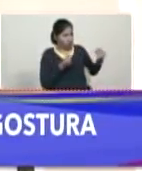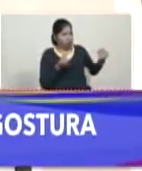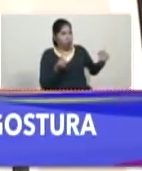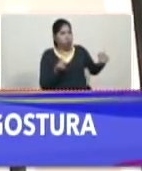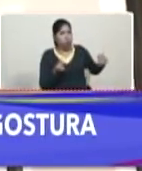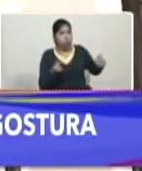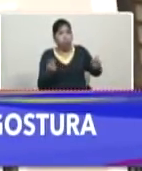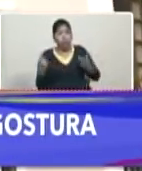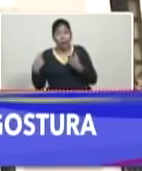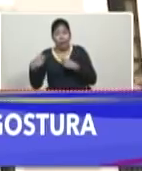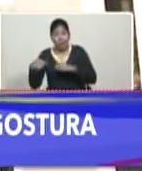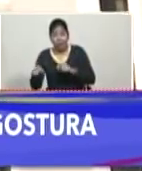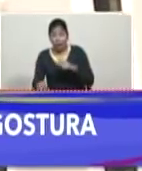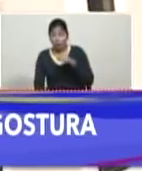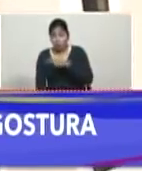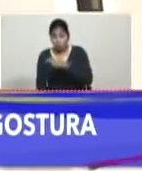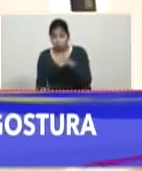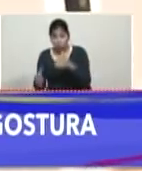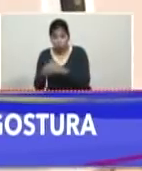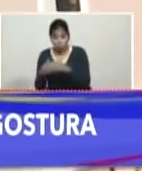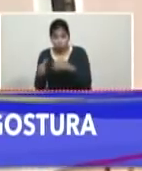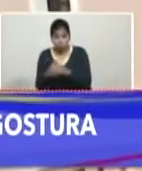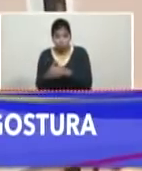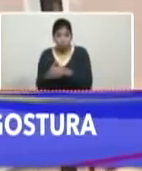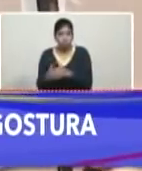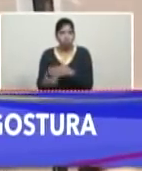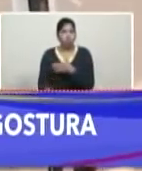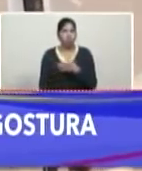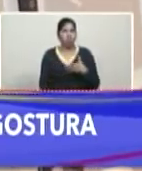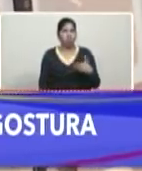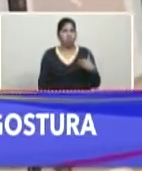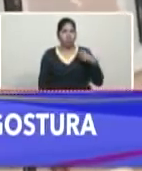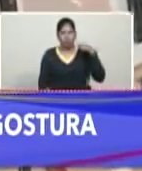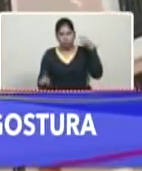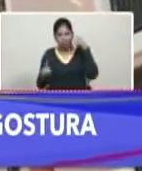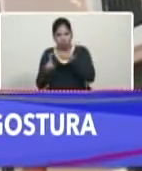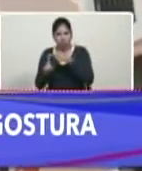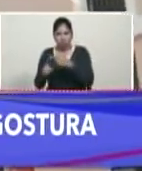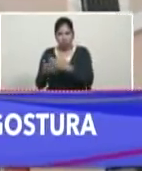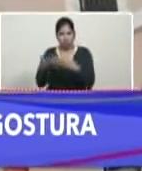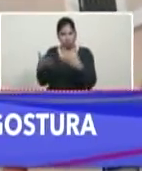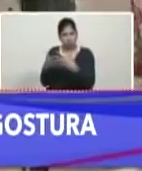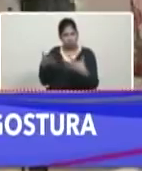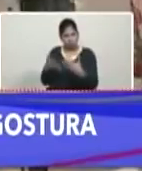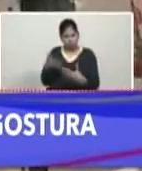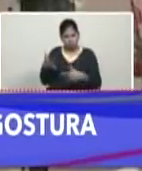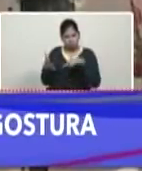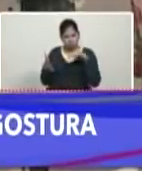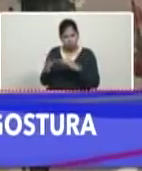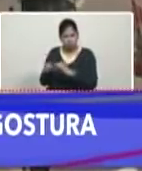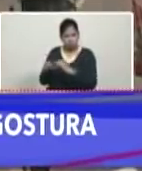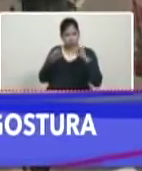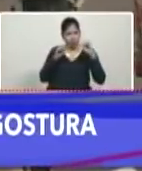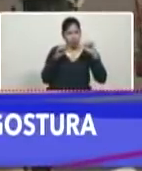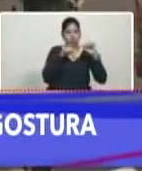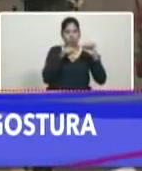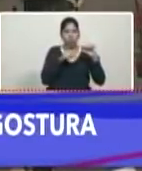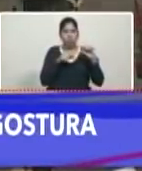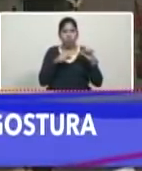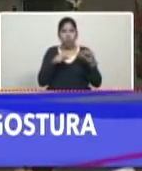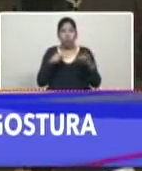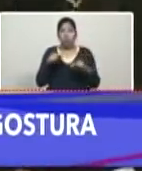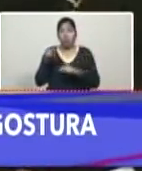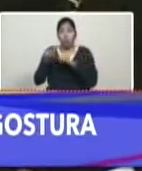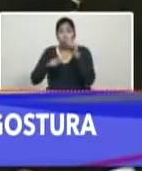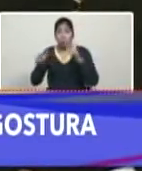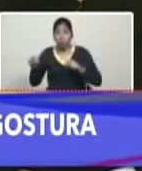Trataron de que se cumpliera la máxima del libertador en ese discurso de Angostura. Por la ignorancia se